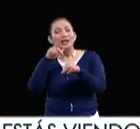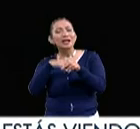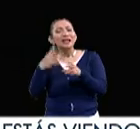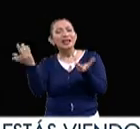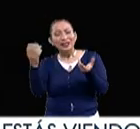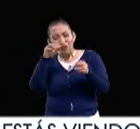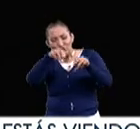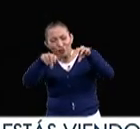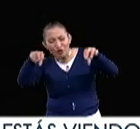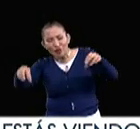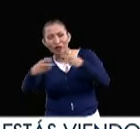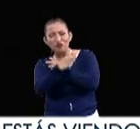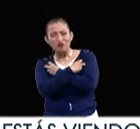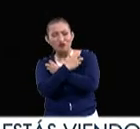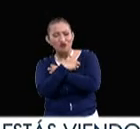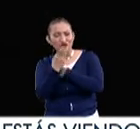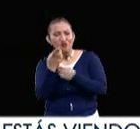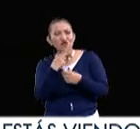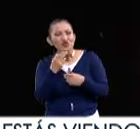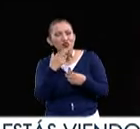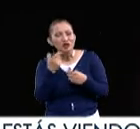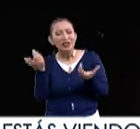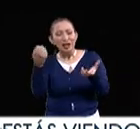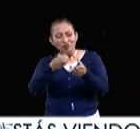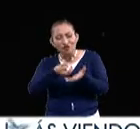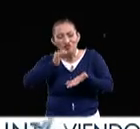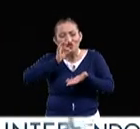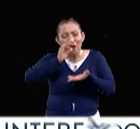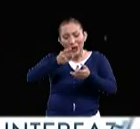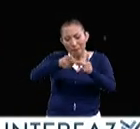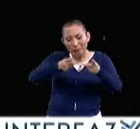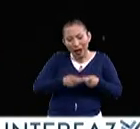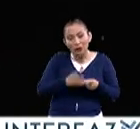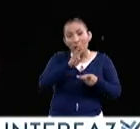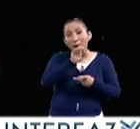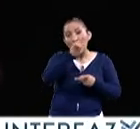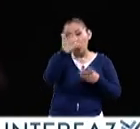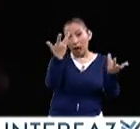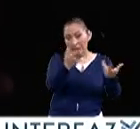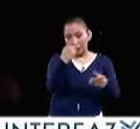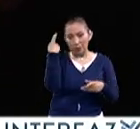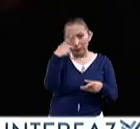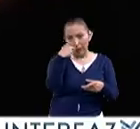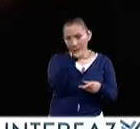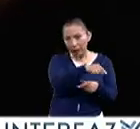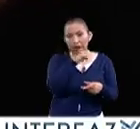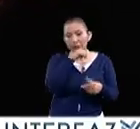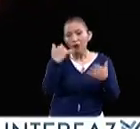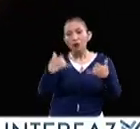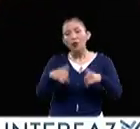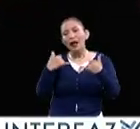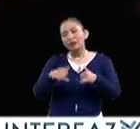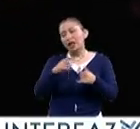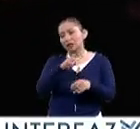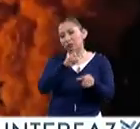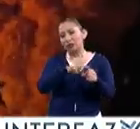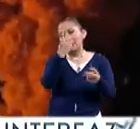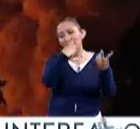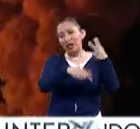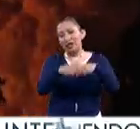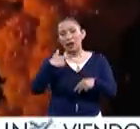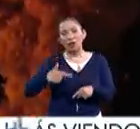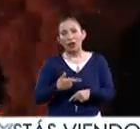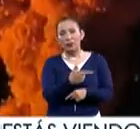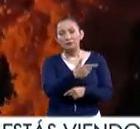coloridos alfeñiques, calaveritas de azúcar, jarritos y platos de barro elaborados en Puebla, además de juguetes populares provenientes